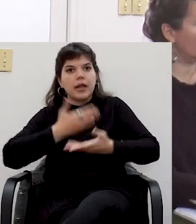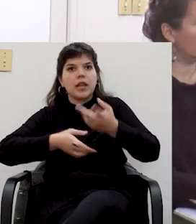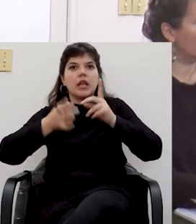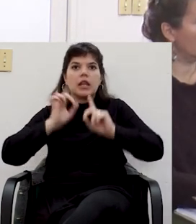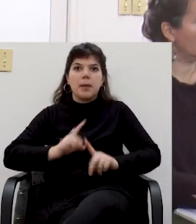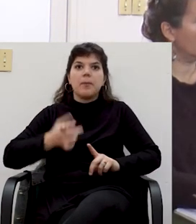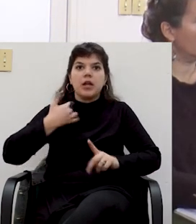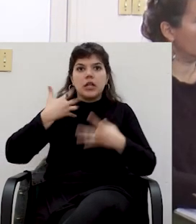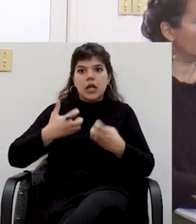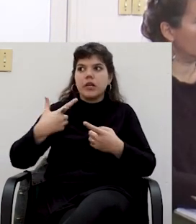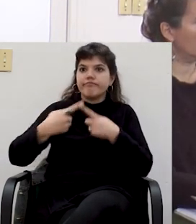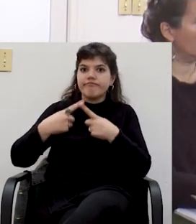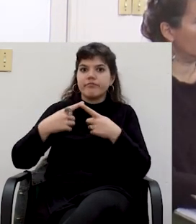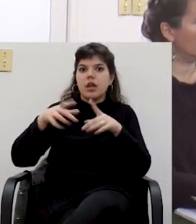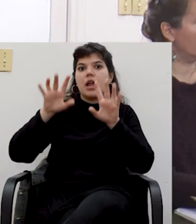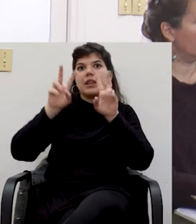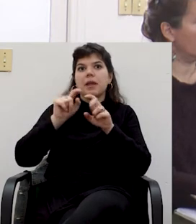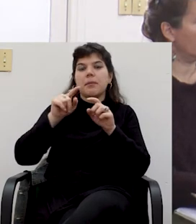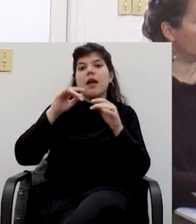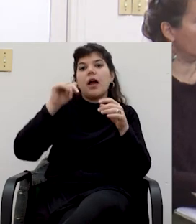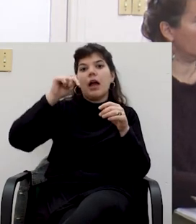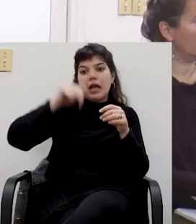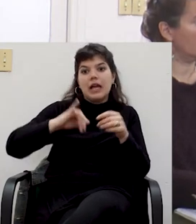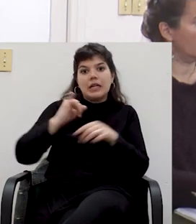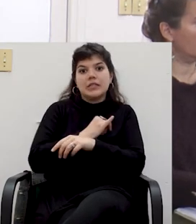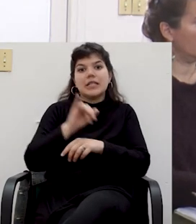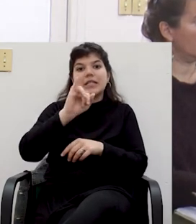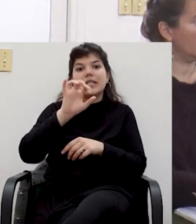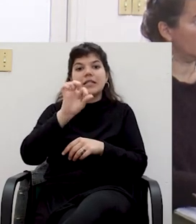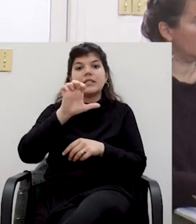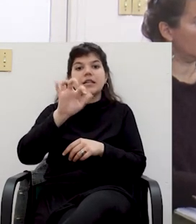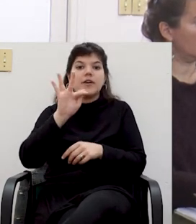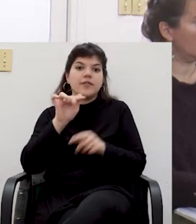también nutrir con el ICEF en ese sentido,